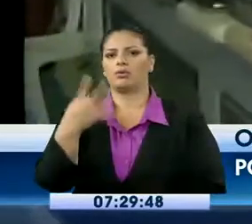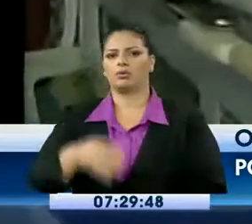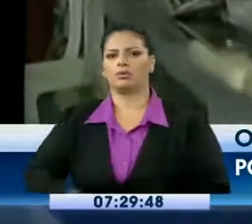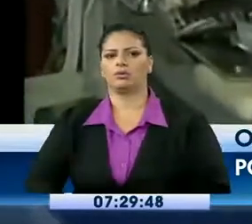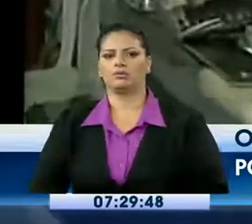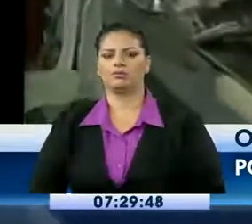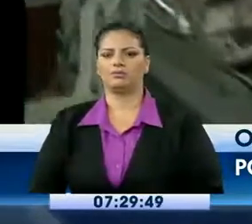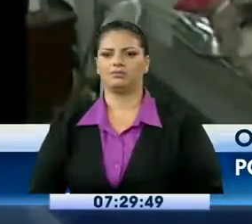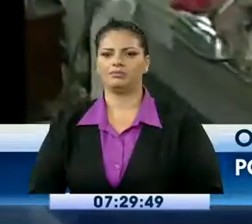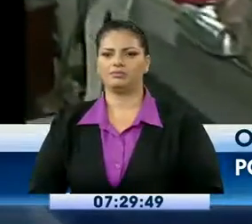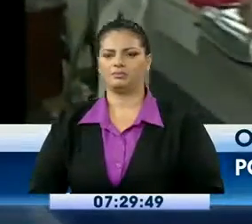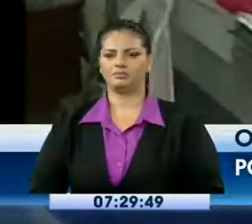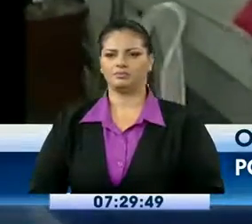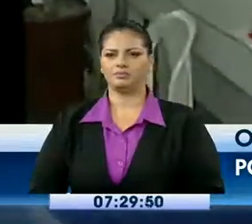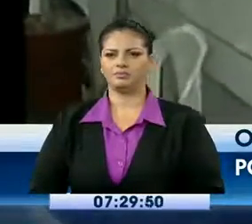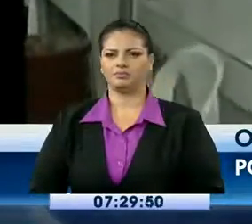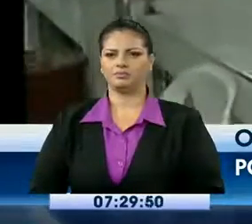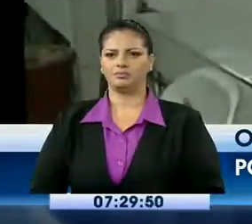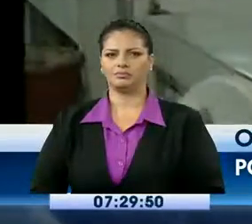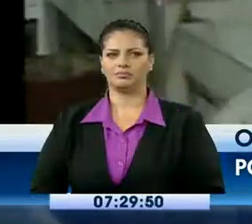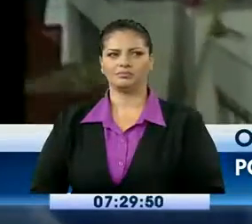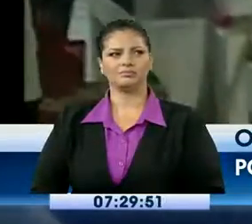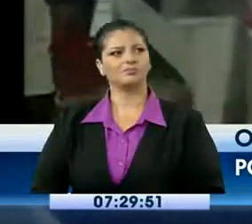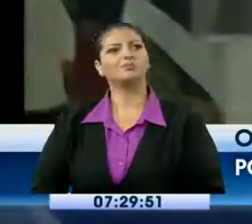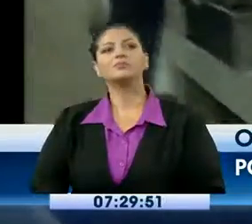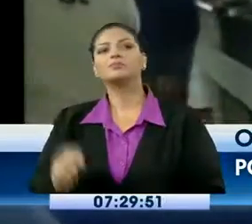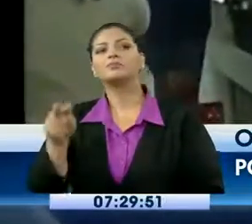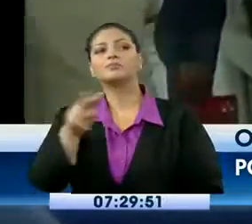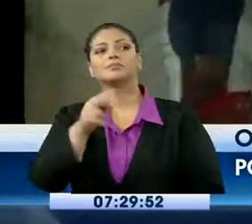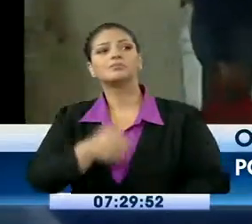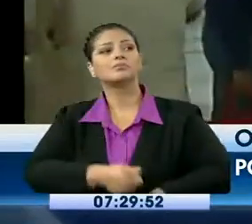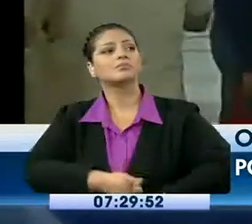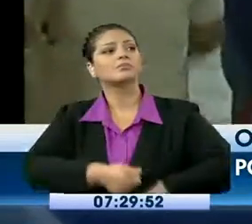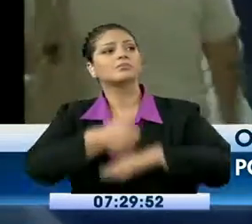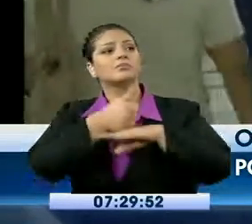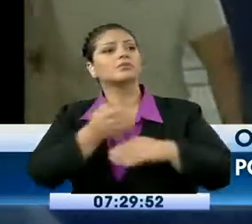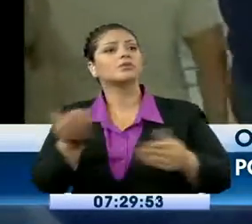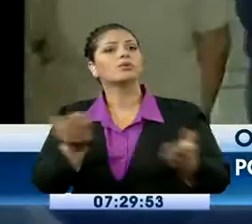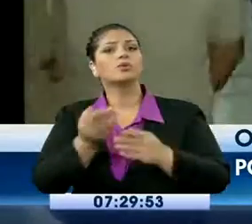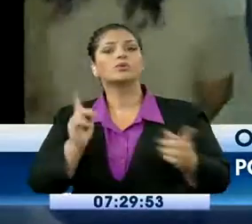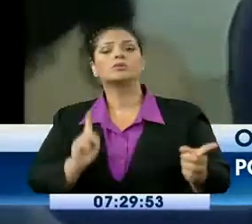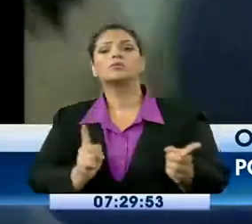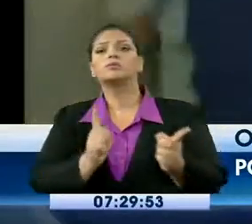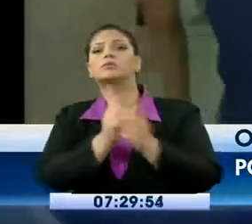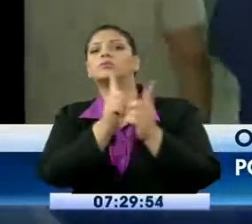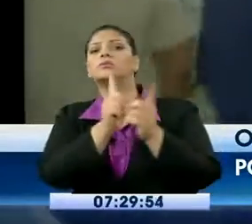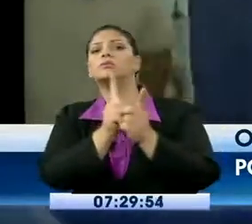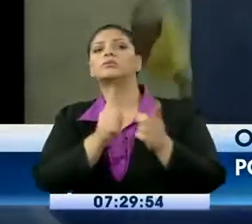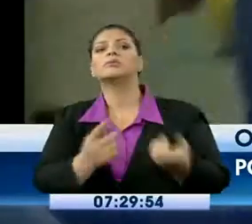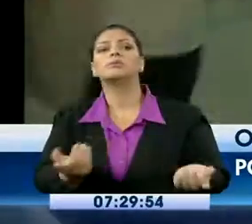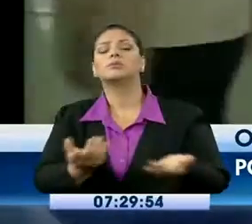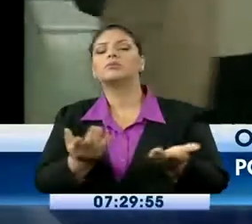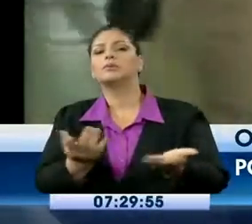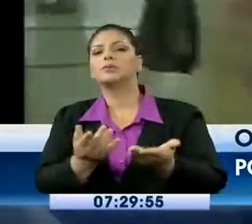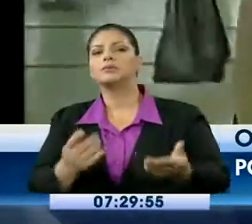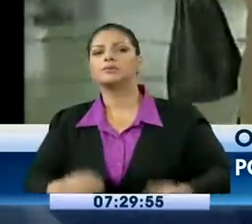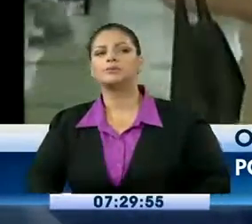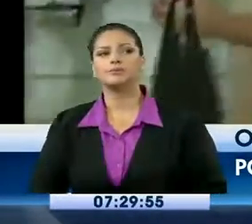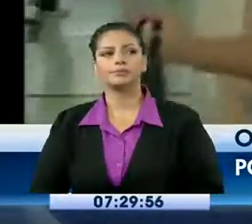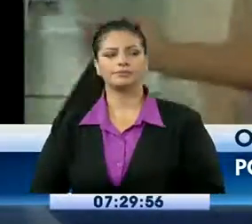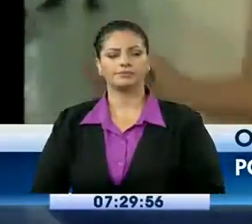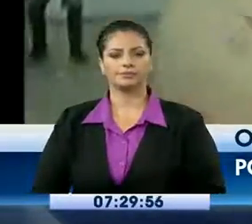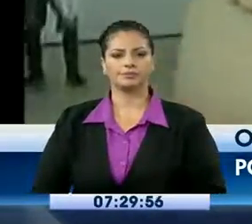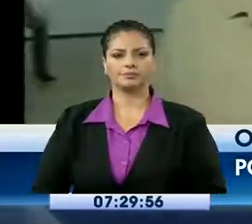lado, me dicen. A ver, vamos en busca de la comisaria para conocer si ya hay de pronto novedades en lo que va de este